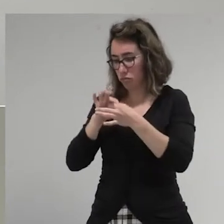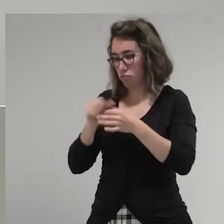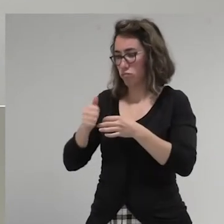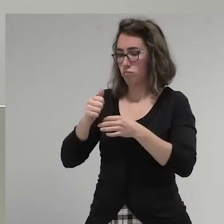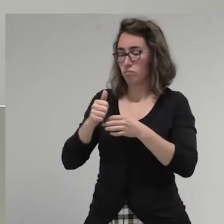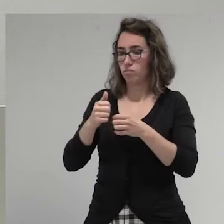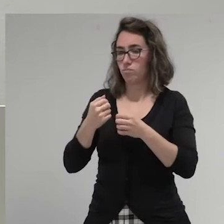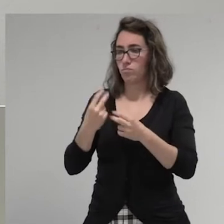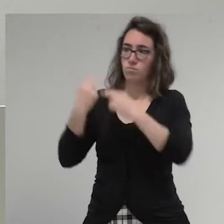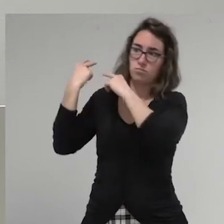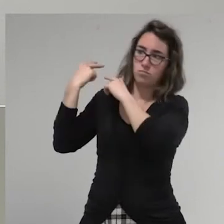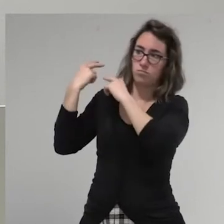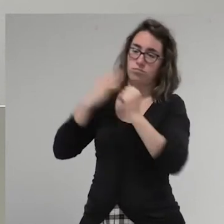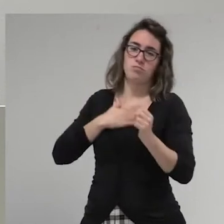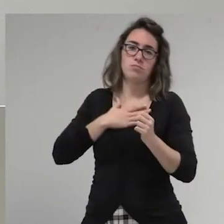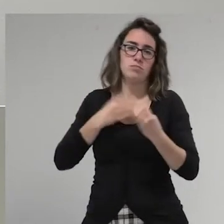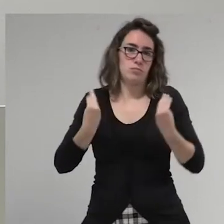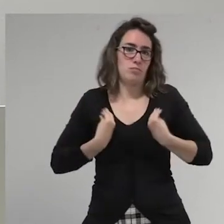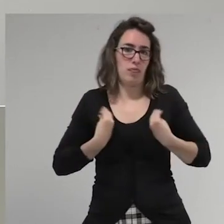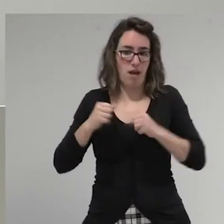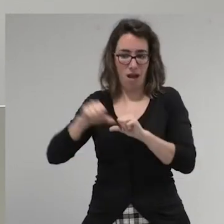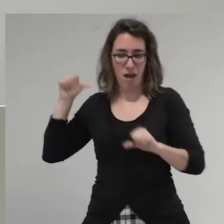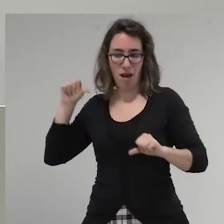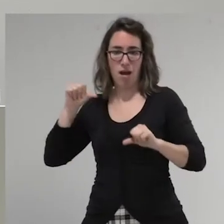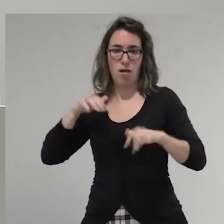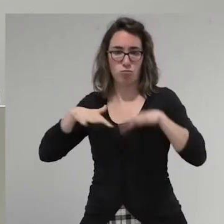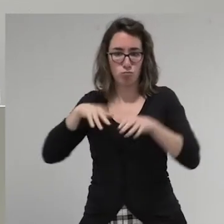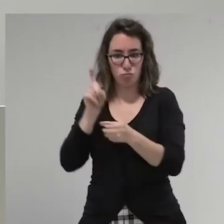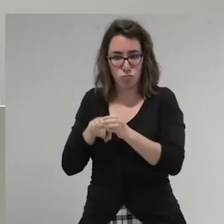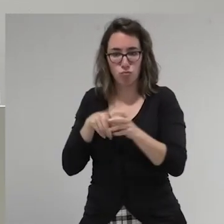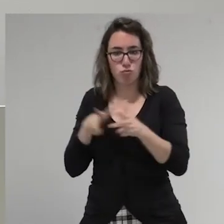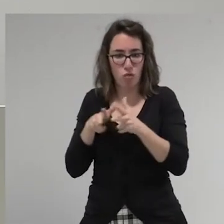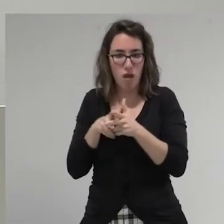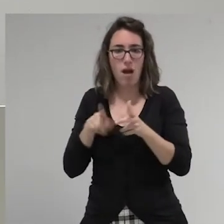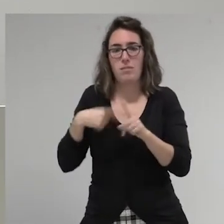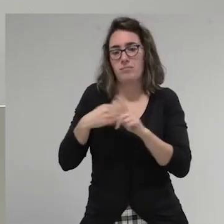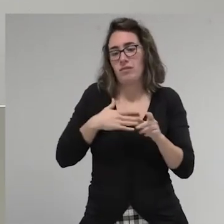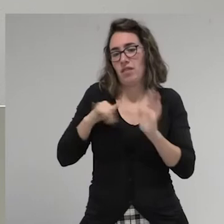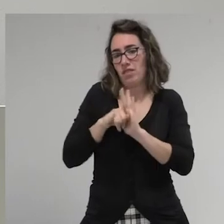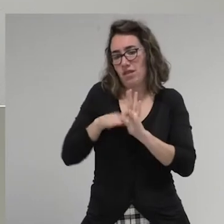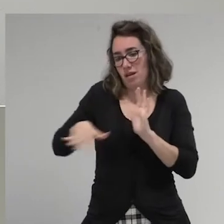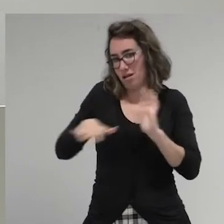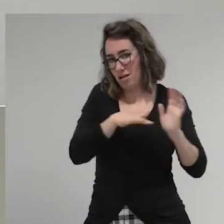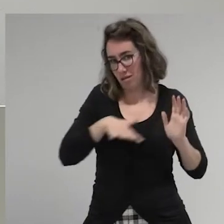Bueno, de dónde he militado y del activismo político que estoy haciendo y a lo que tengo cercanía,